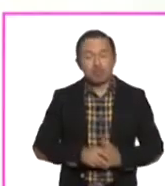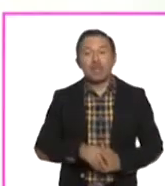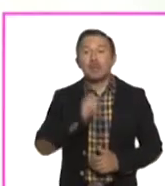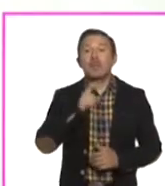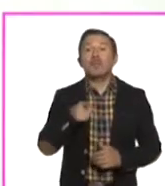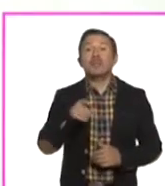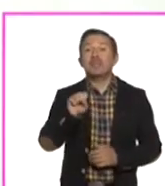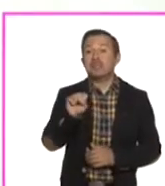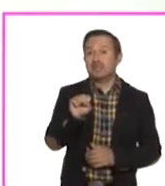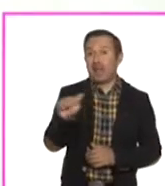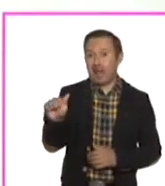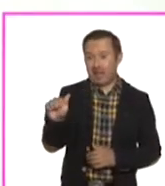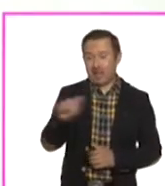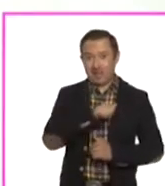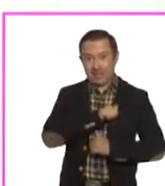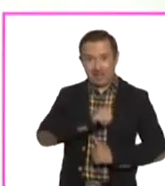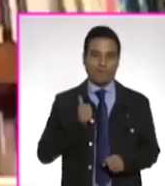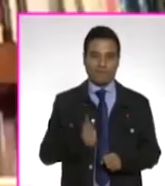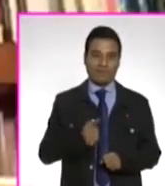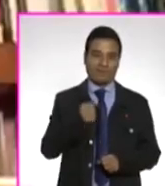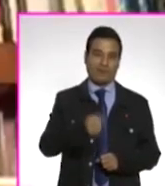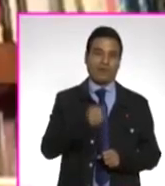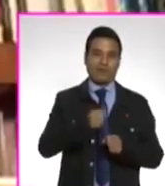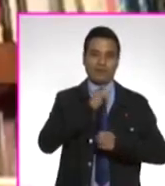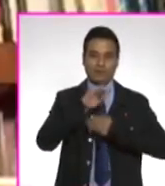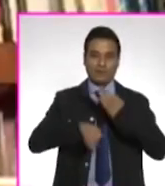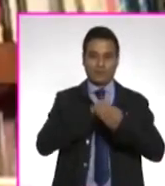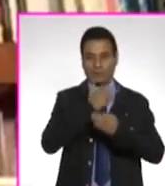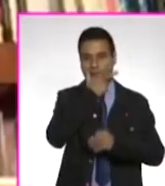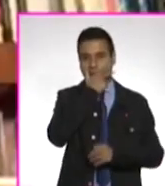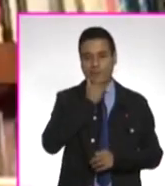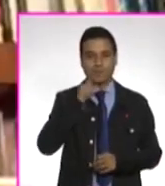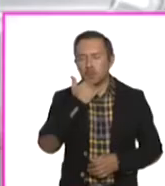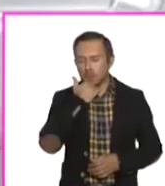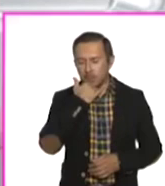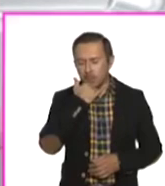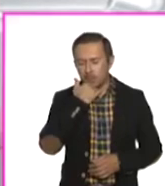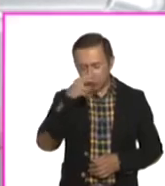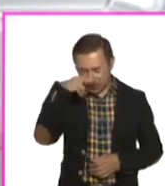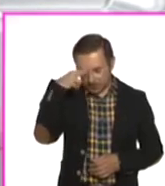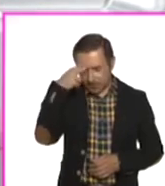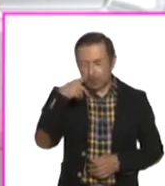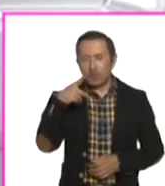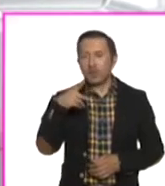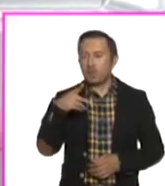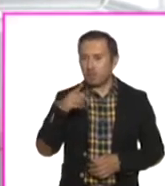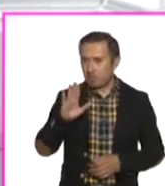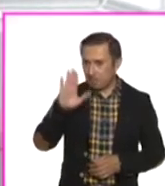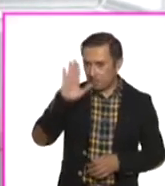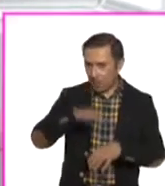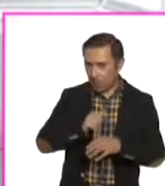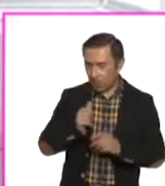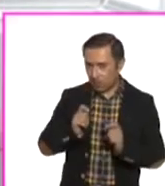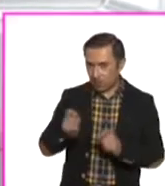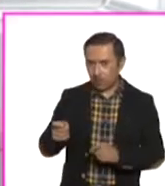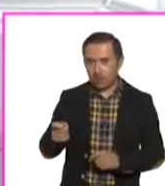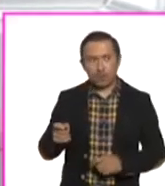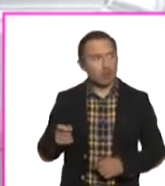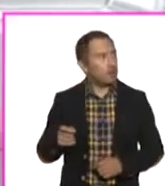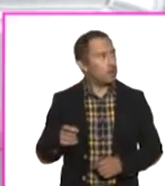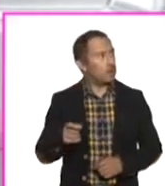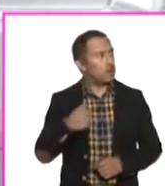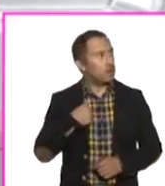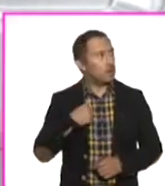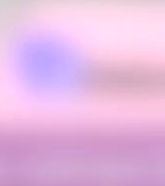la suspensión de manera indefinida y en tanto la Junta General Ejecutiva determine lo contrario, informó el Instituto Nacional Electoral en